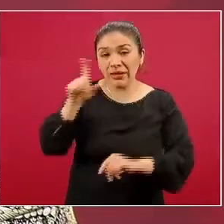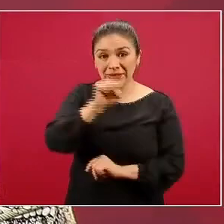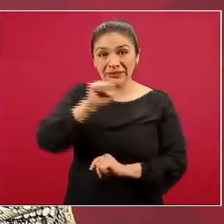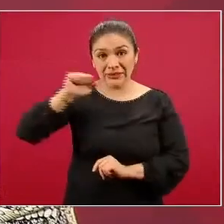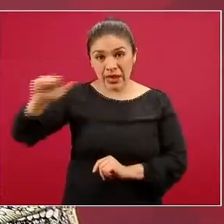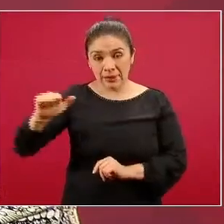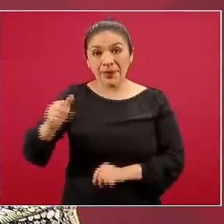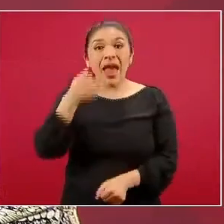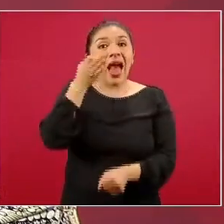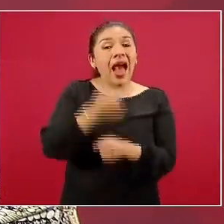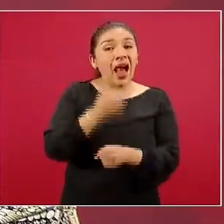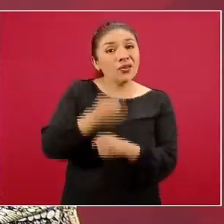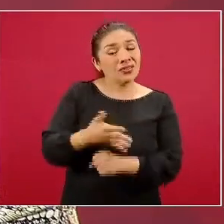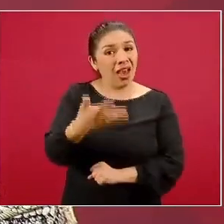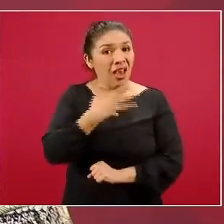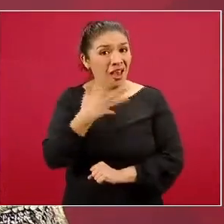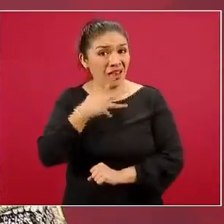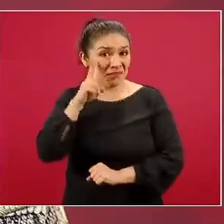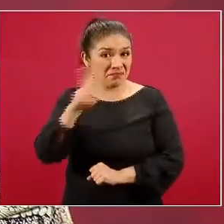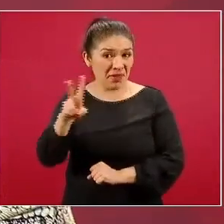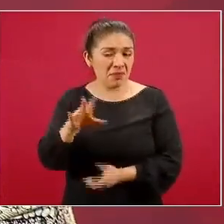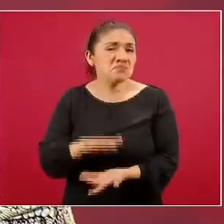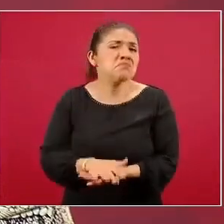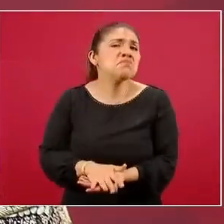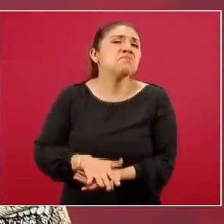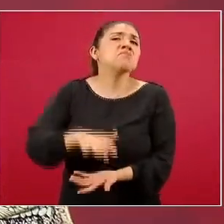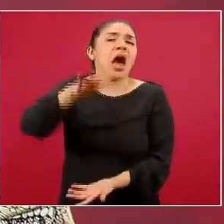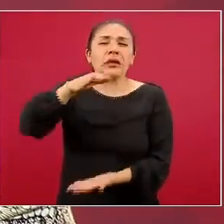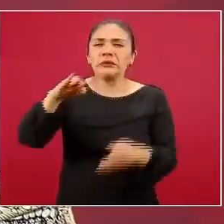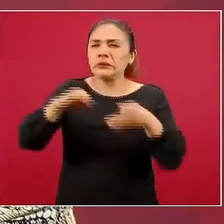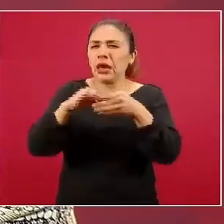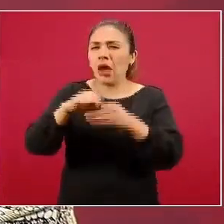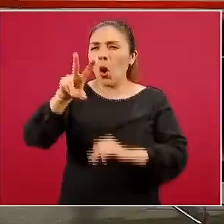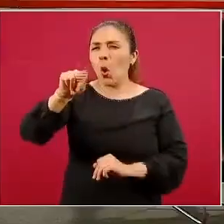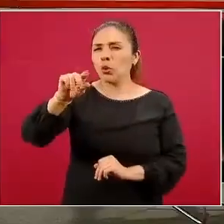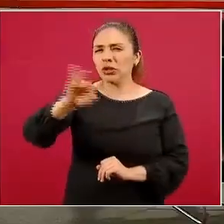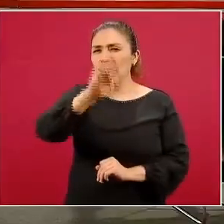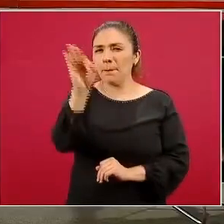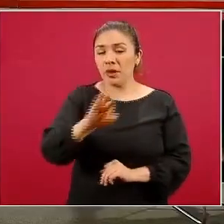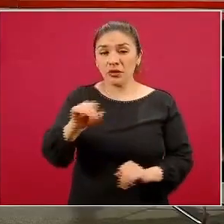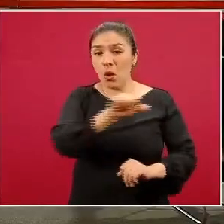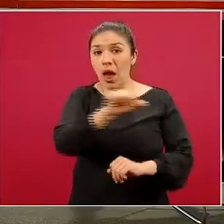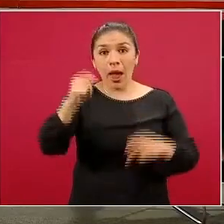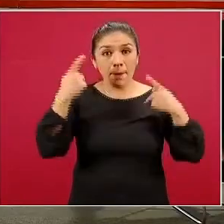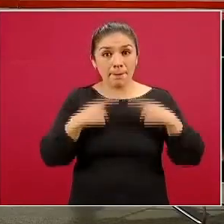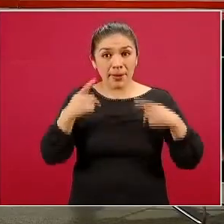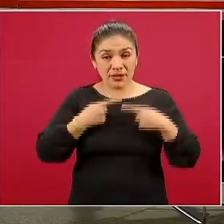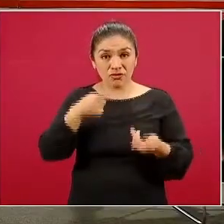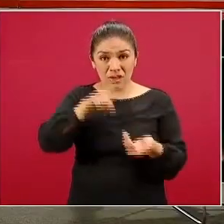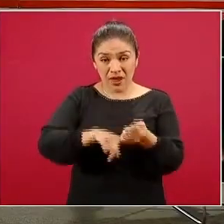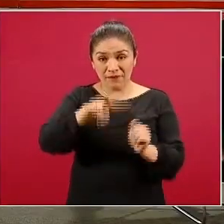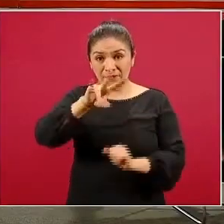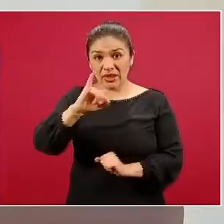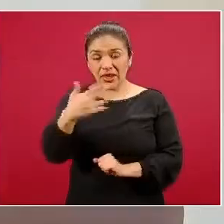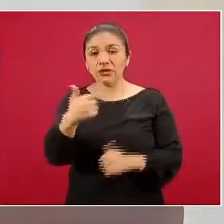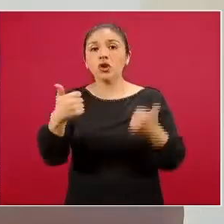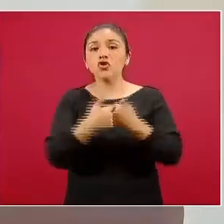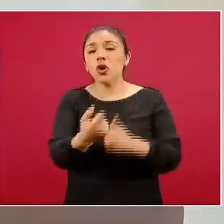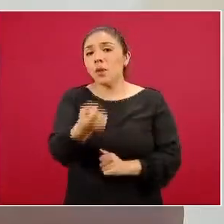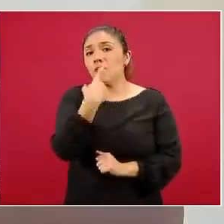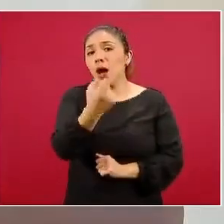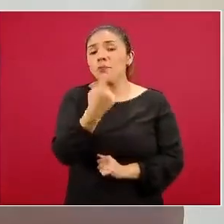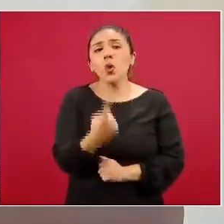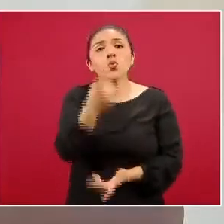Salud, actualmente tenemos a la mayoría, casi al 80% de las personas con tratamientos de tableta